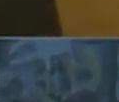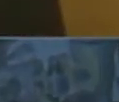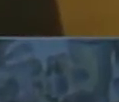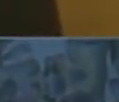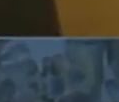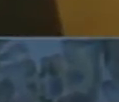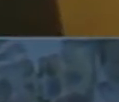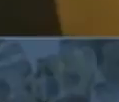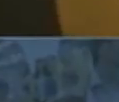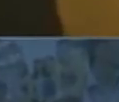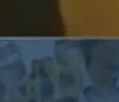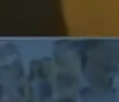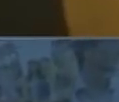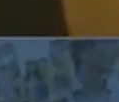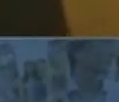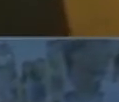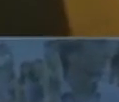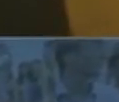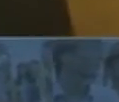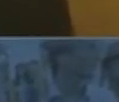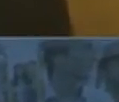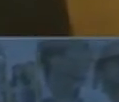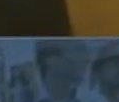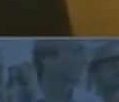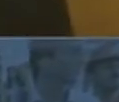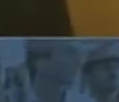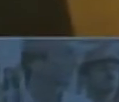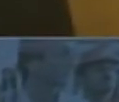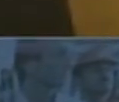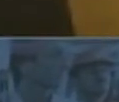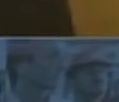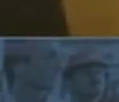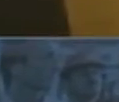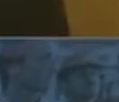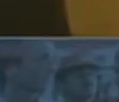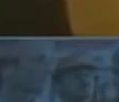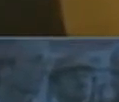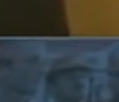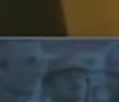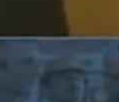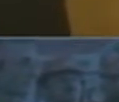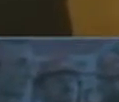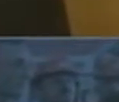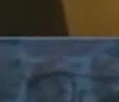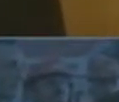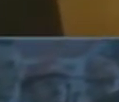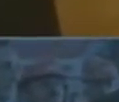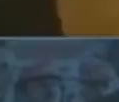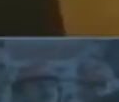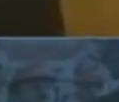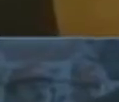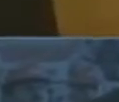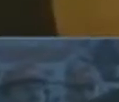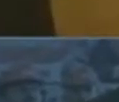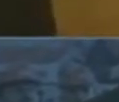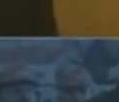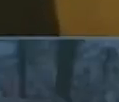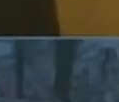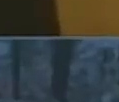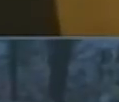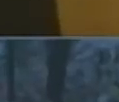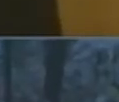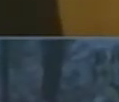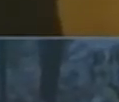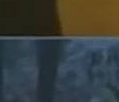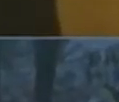accionar internacional, jamás, los jamases, compatriotas, iríamos nosotros al mundo